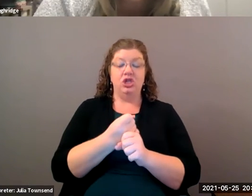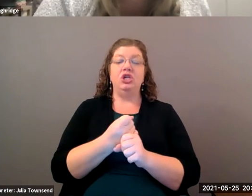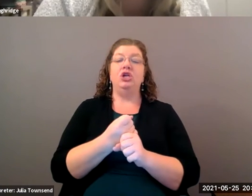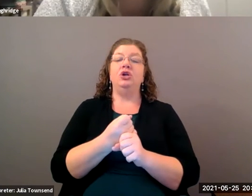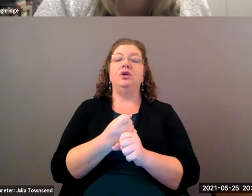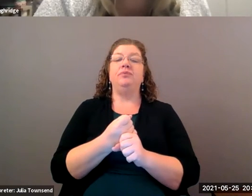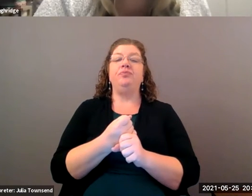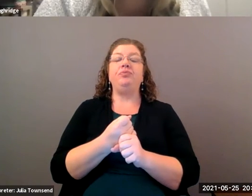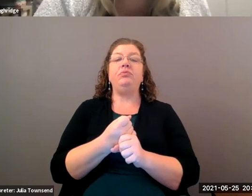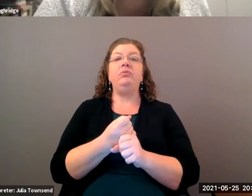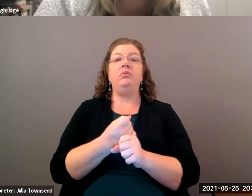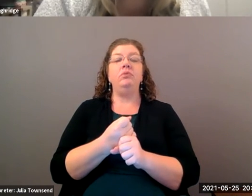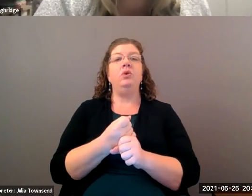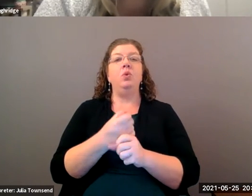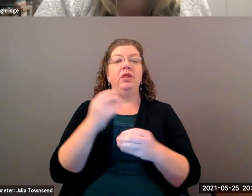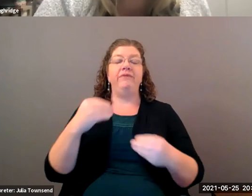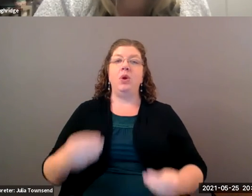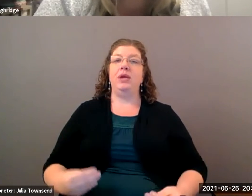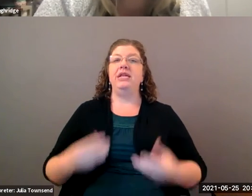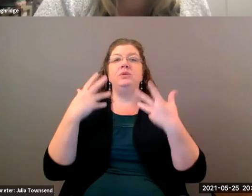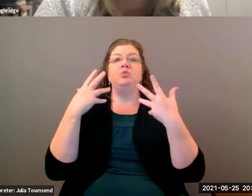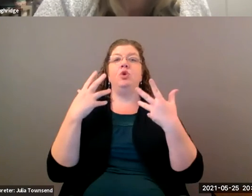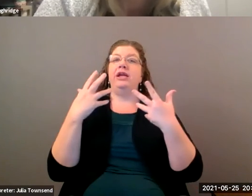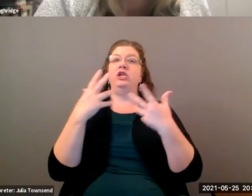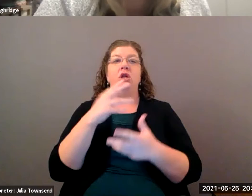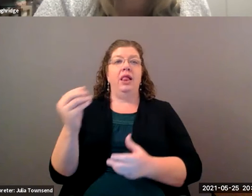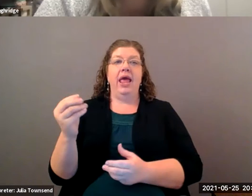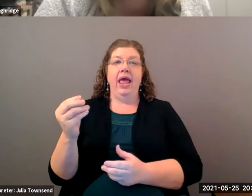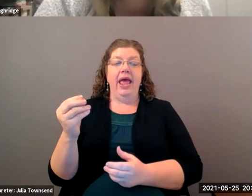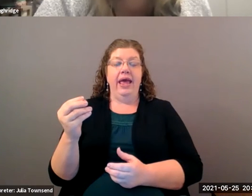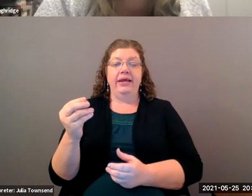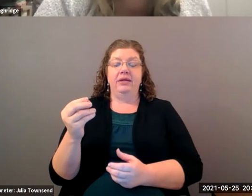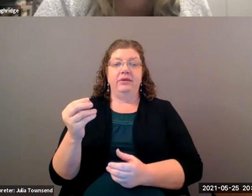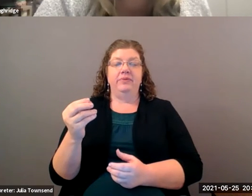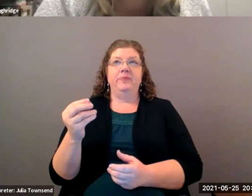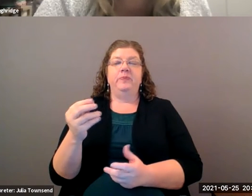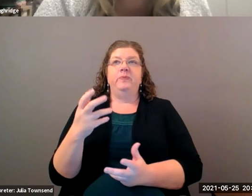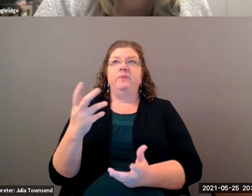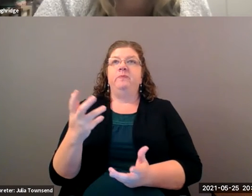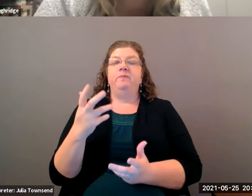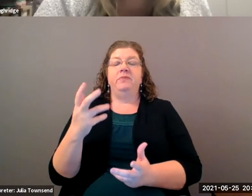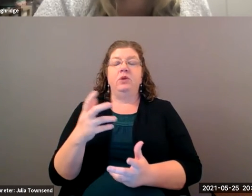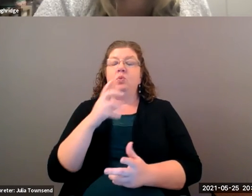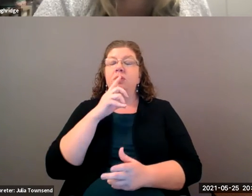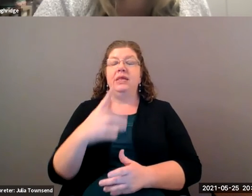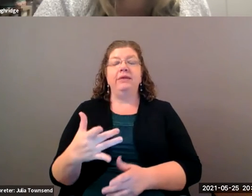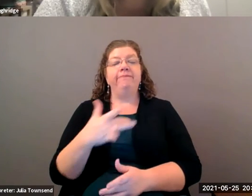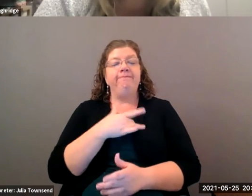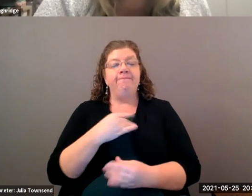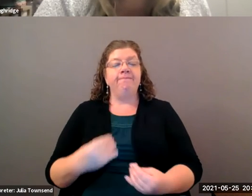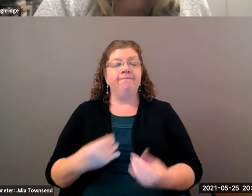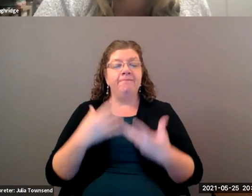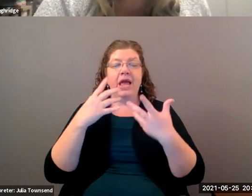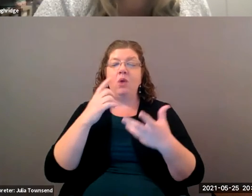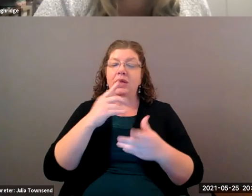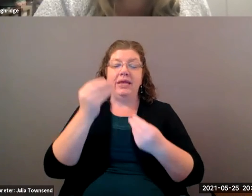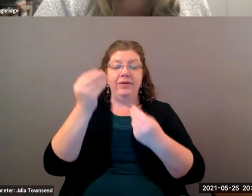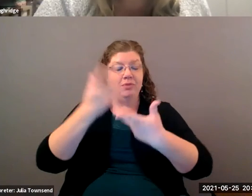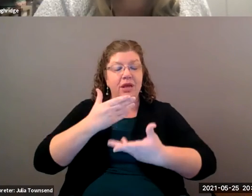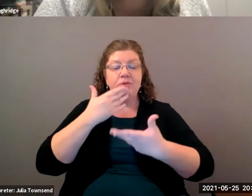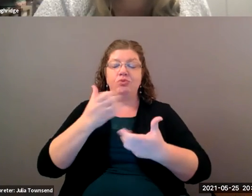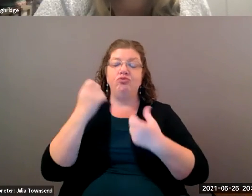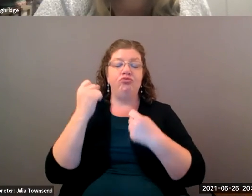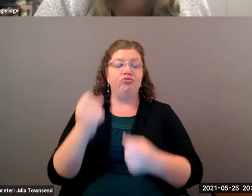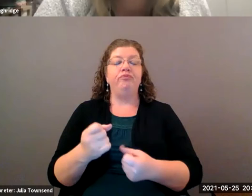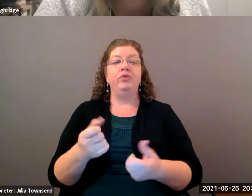educadores responsivos. Vamos a tener al doctor David Duncan Andrade, que dio un discurso